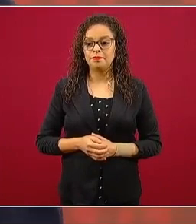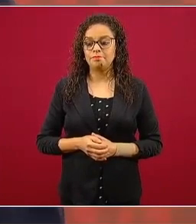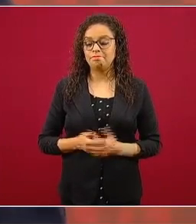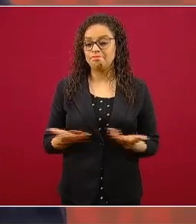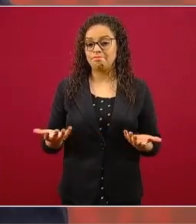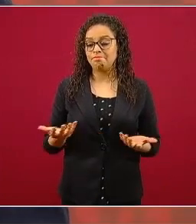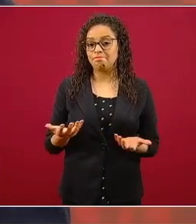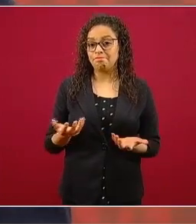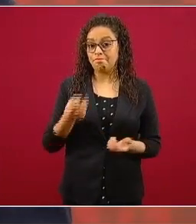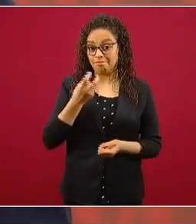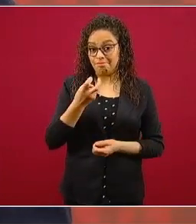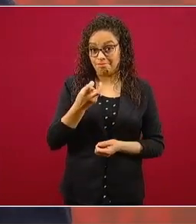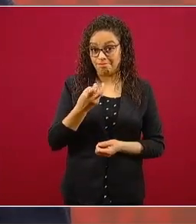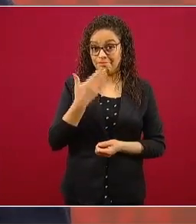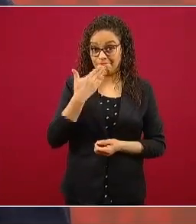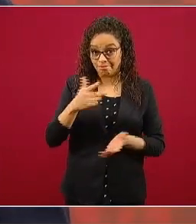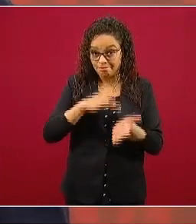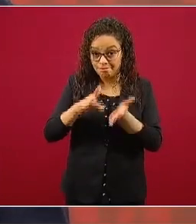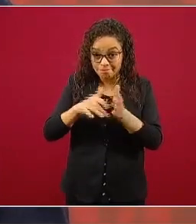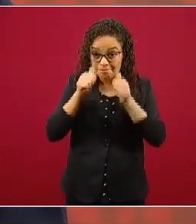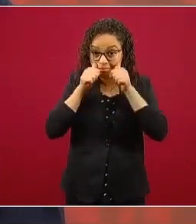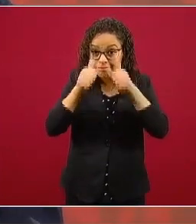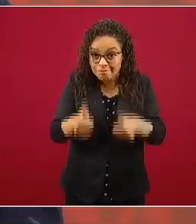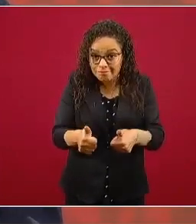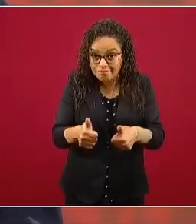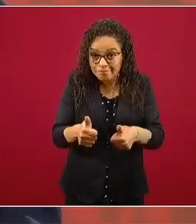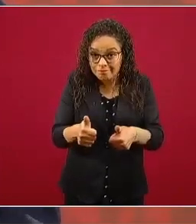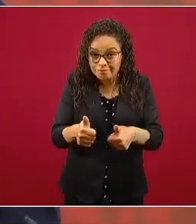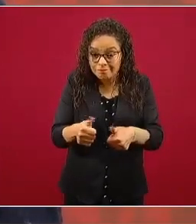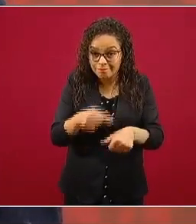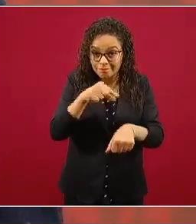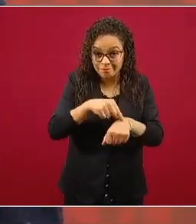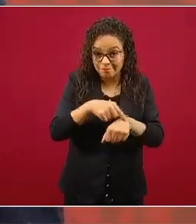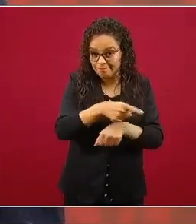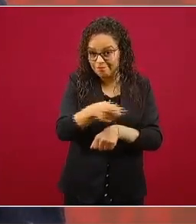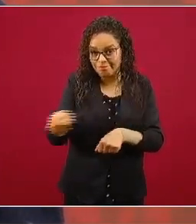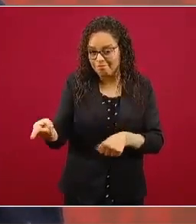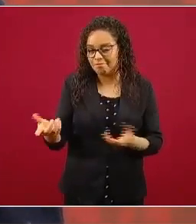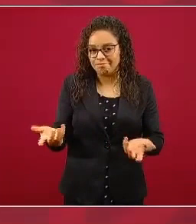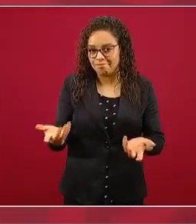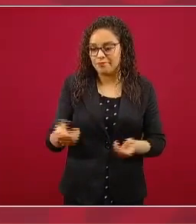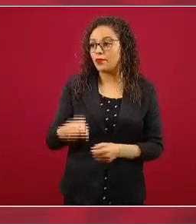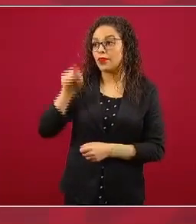Eso no es el doctor Alcocer ni